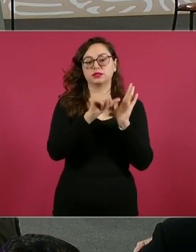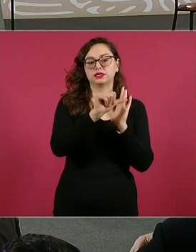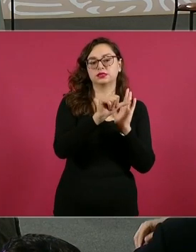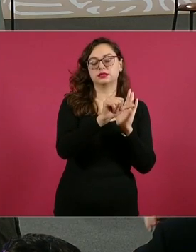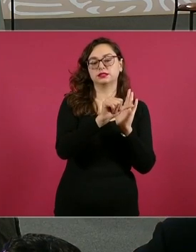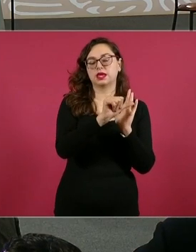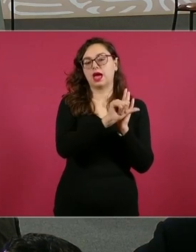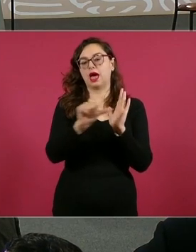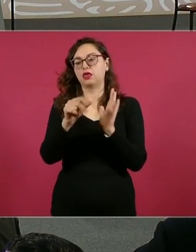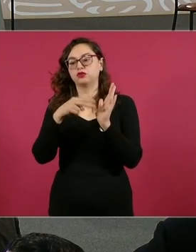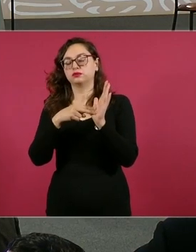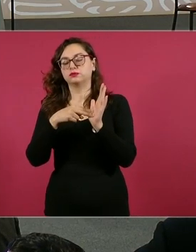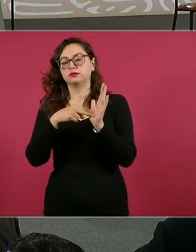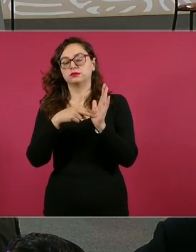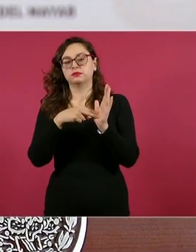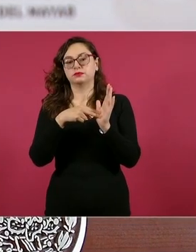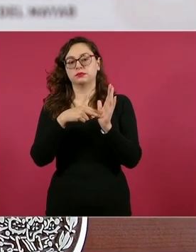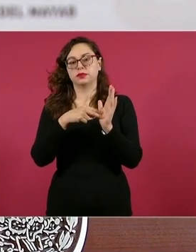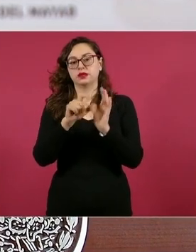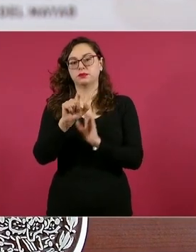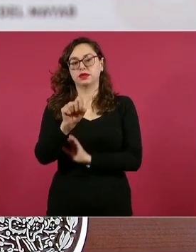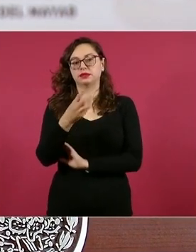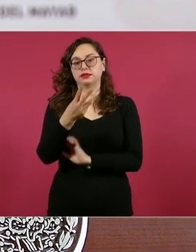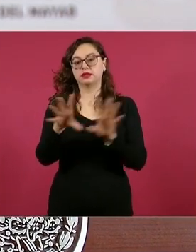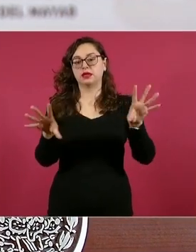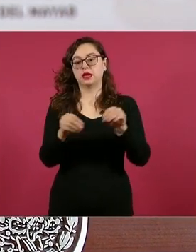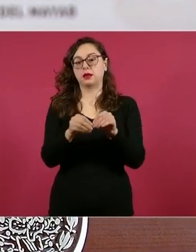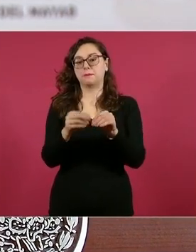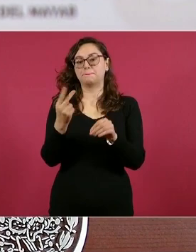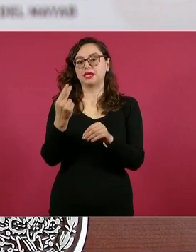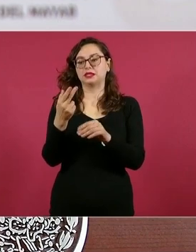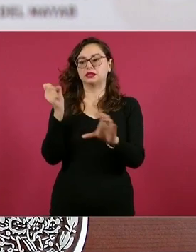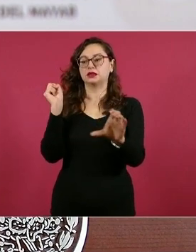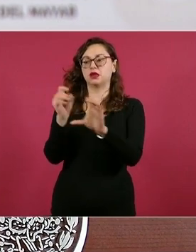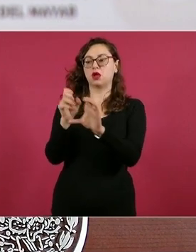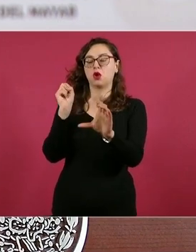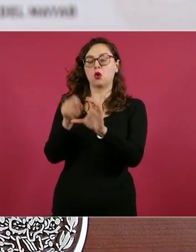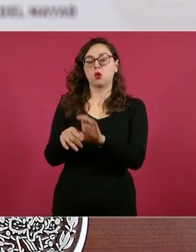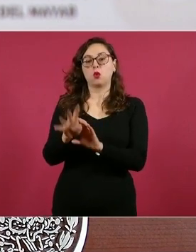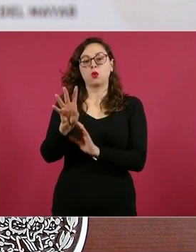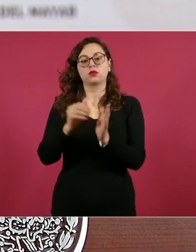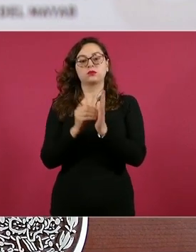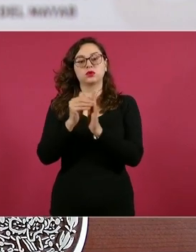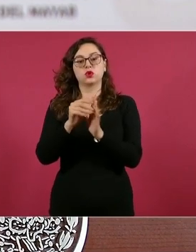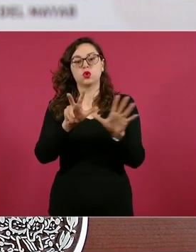23 fueron 25 operaciones por un total de 4800